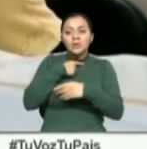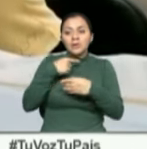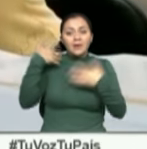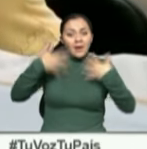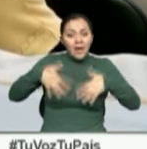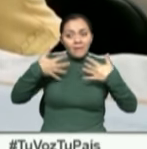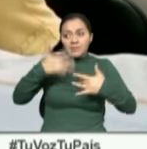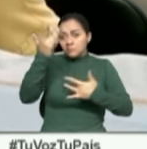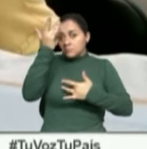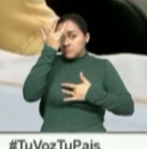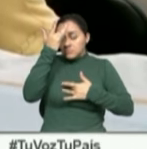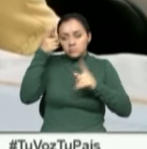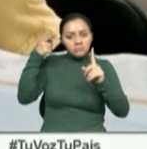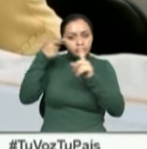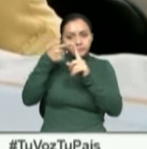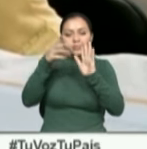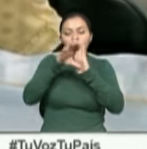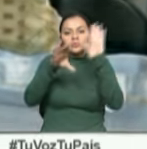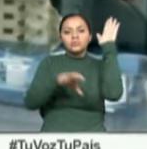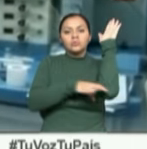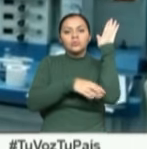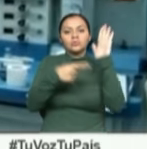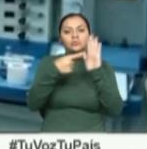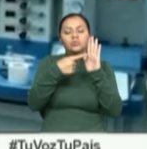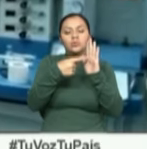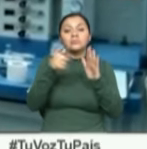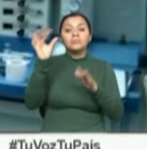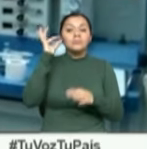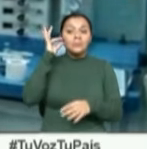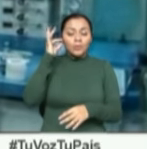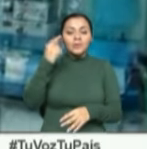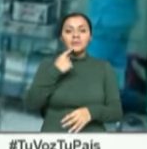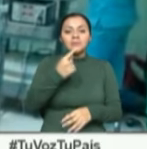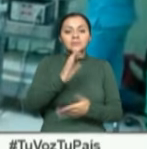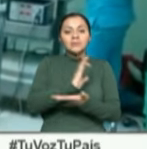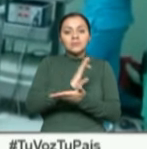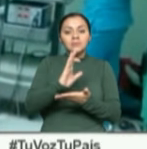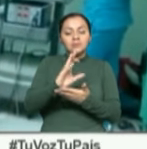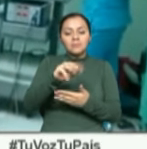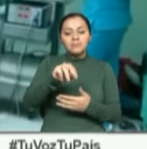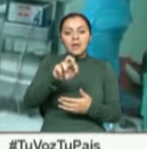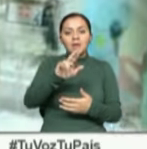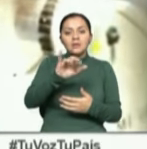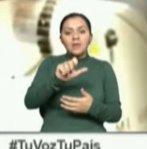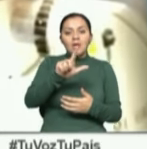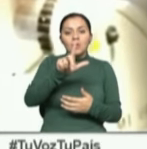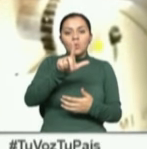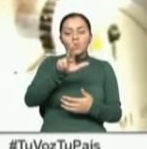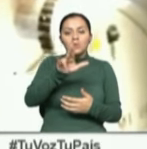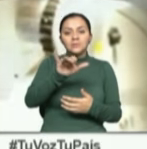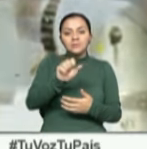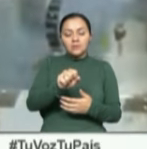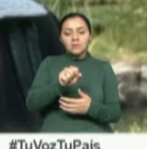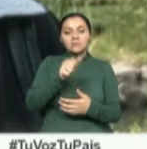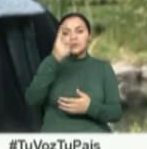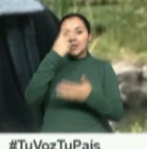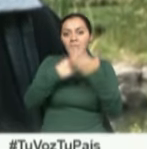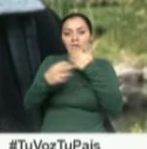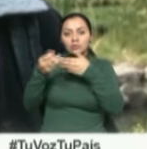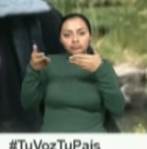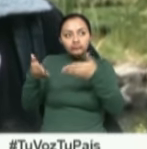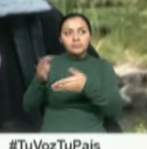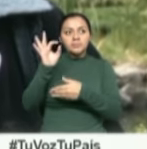catastróficas. Esto lo corrobora María Luisa, quien además destaca el excelente trato que recibió su hijo en el hospital.